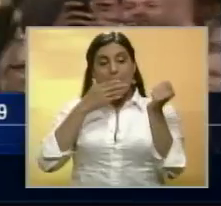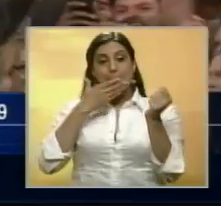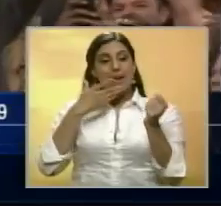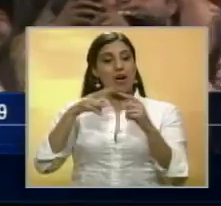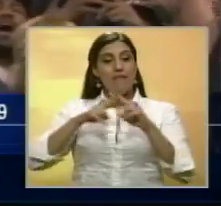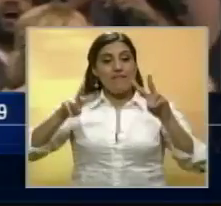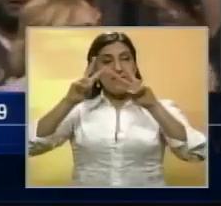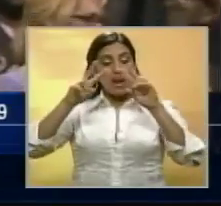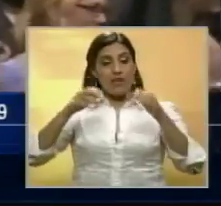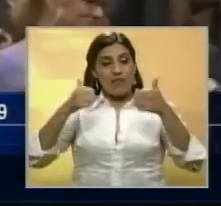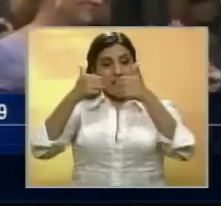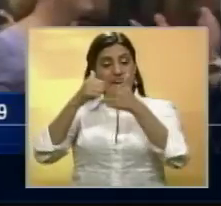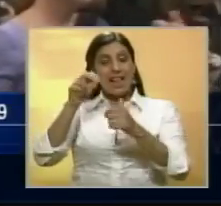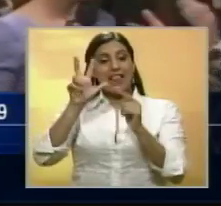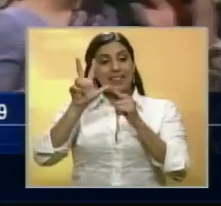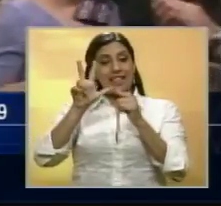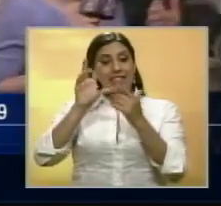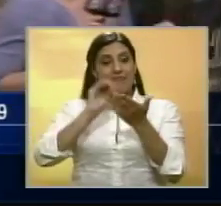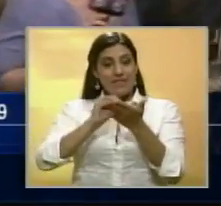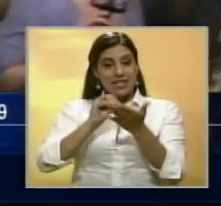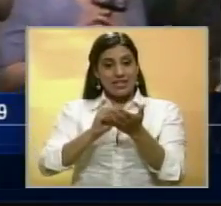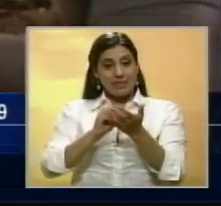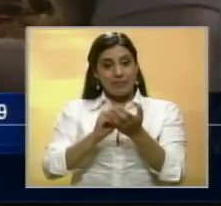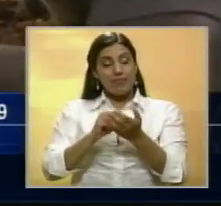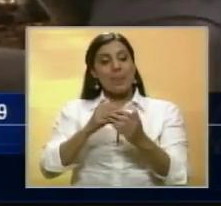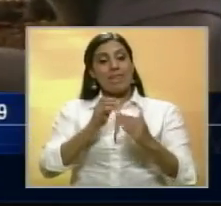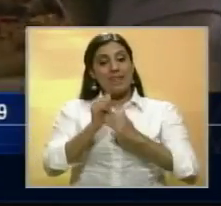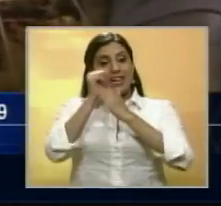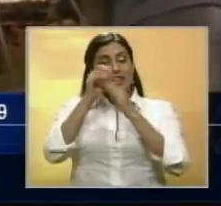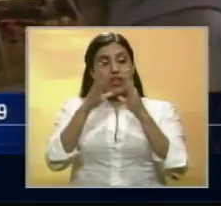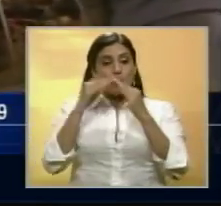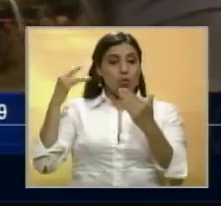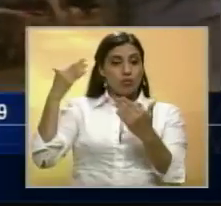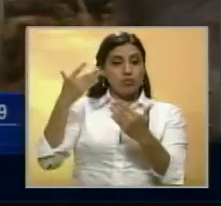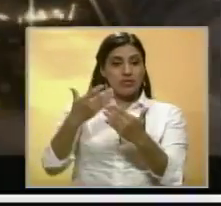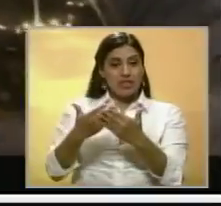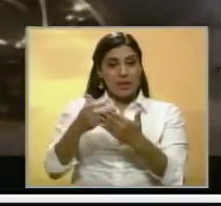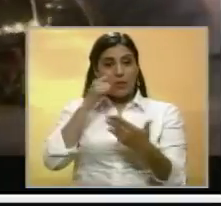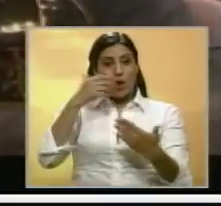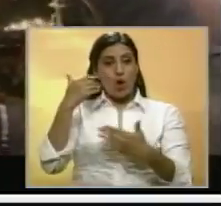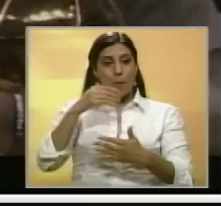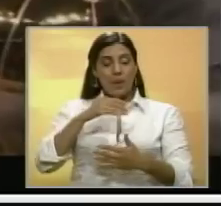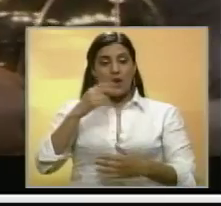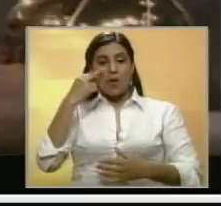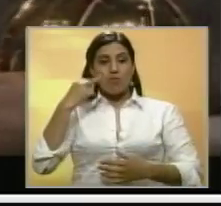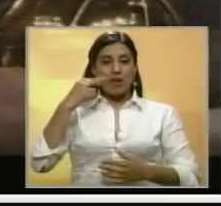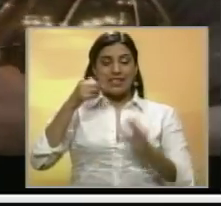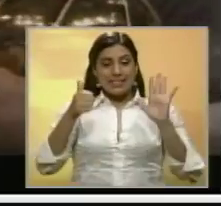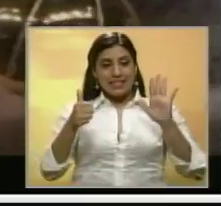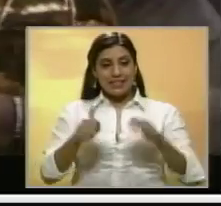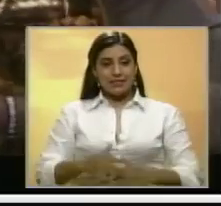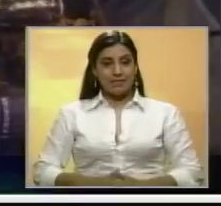más valioso de la final por tercera vez en su carrera. El líder de todos los tiempos es Michael Jordan con 6.